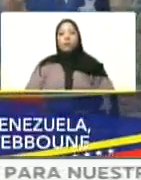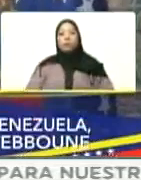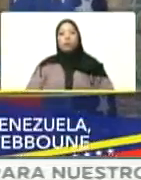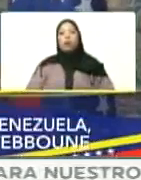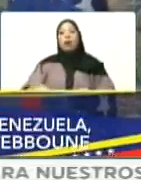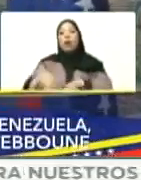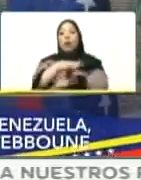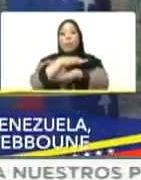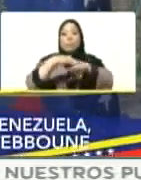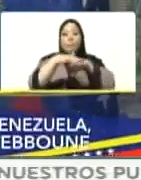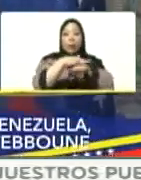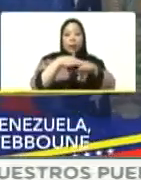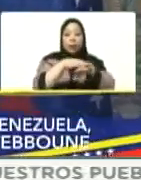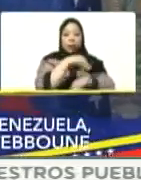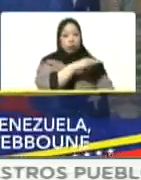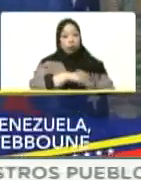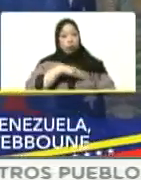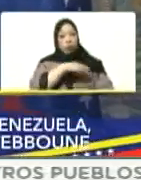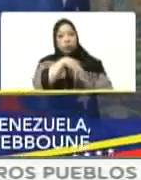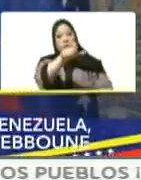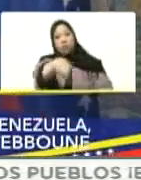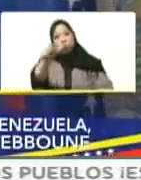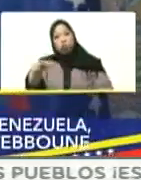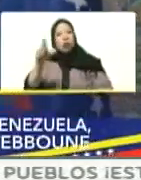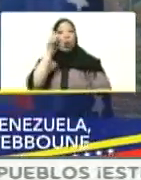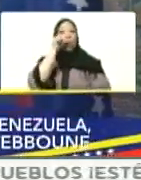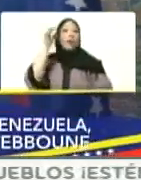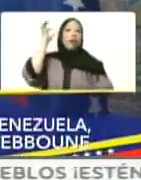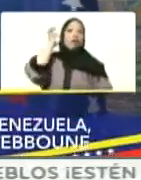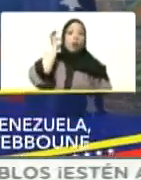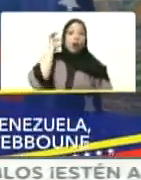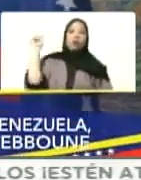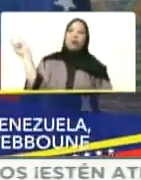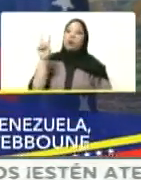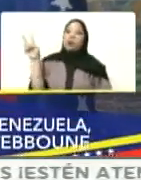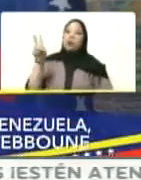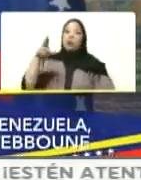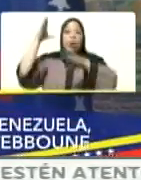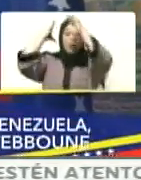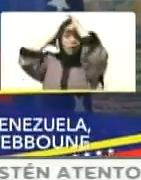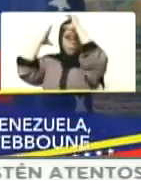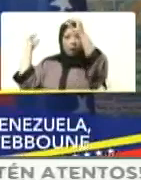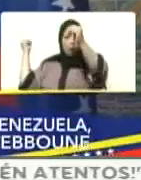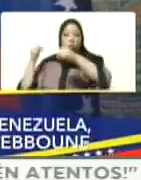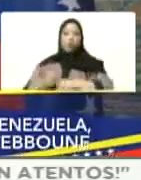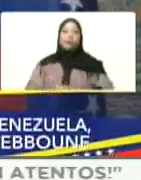Ministro, ministra de Argelia, de Venezuela, embajador.